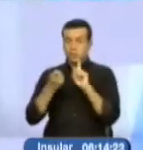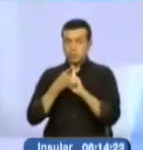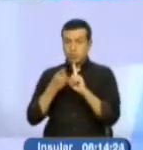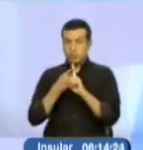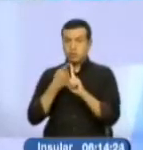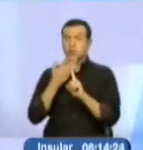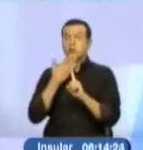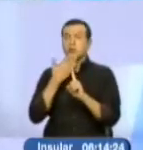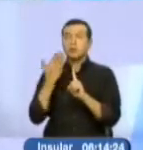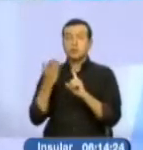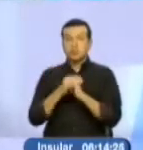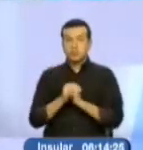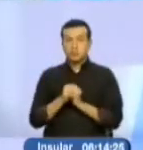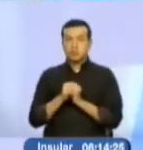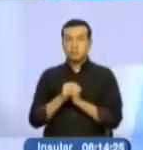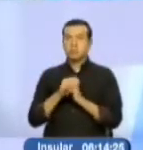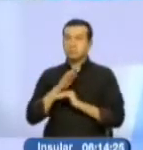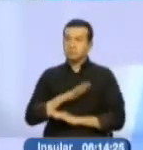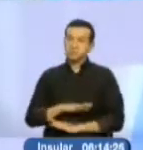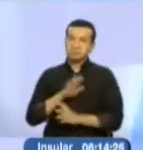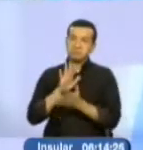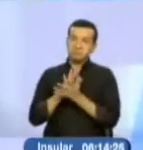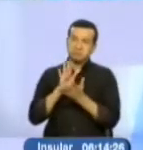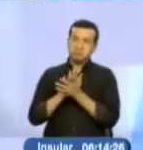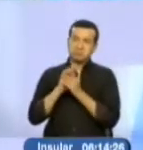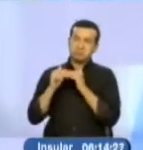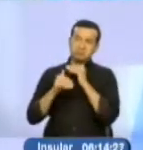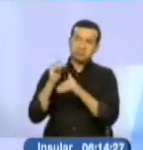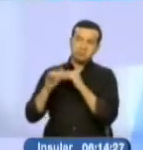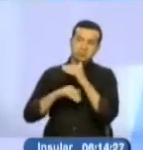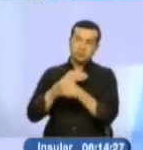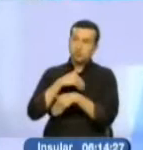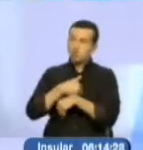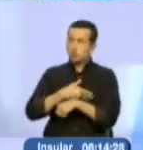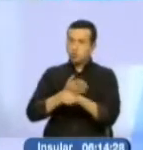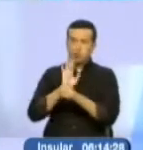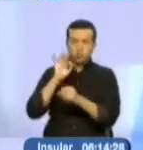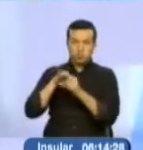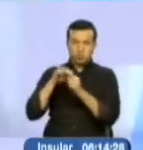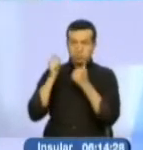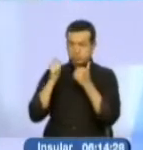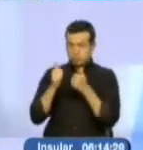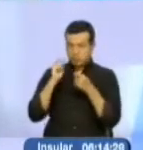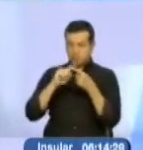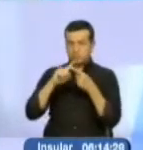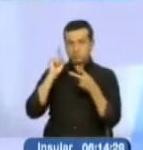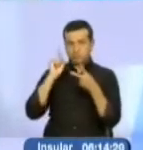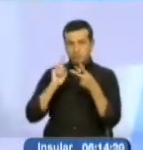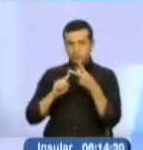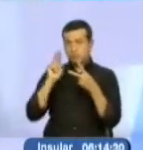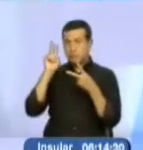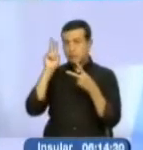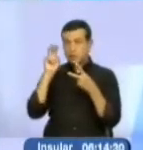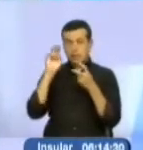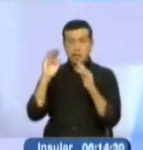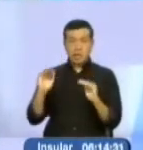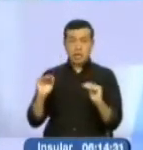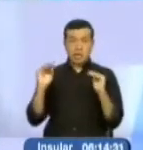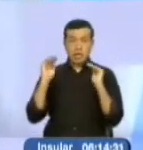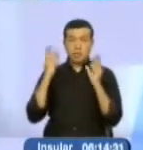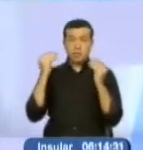clima de gran tranquilidad en el que se desarrollaron las jornadas electorales luego la muy alta